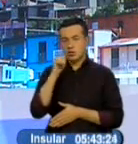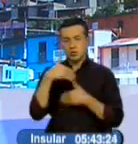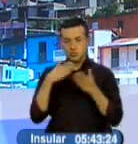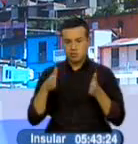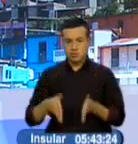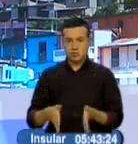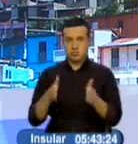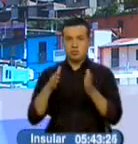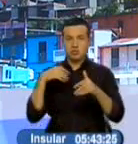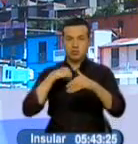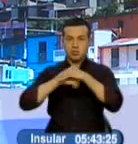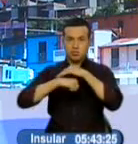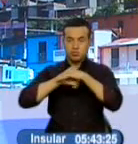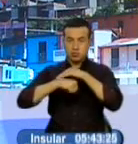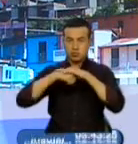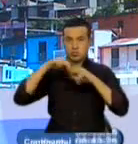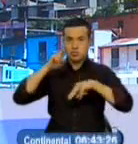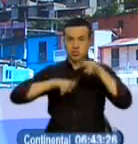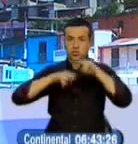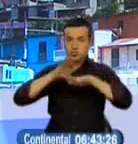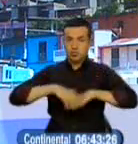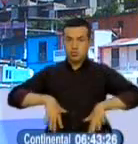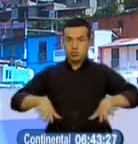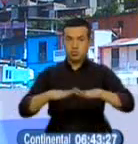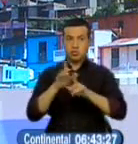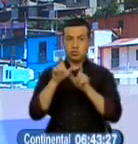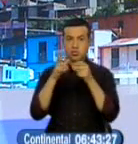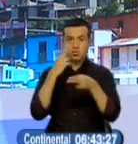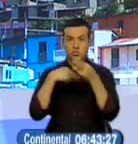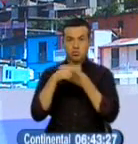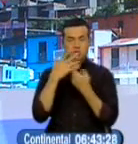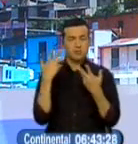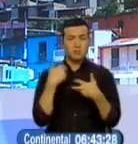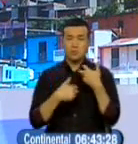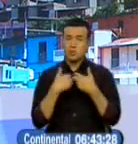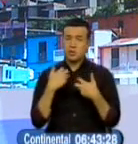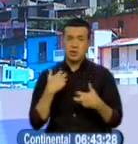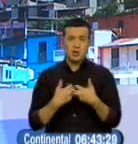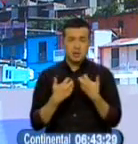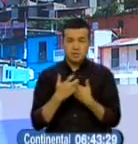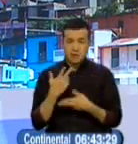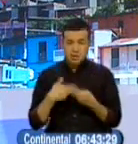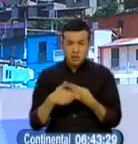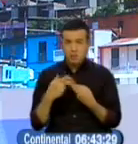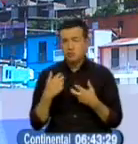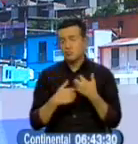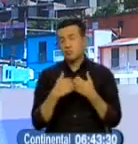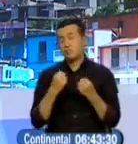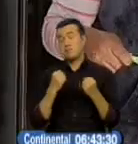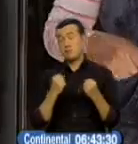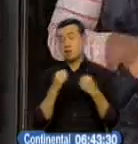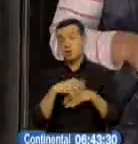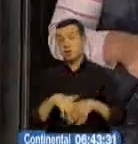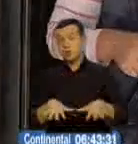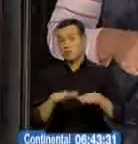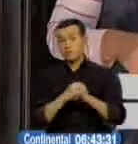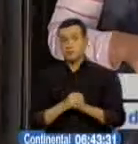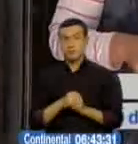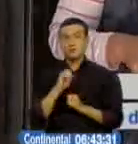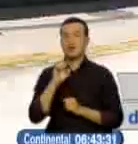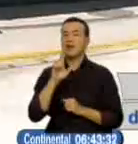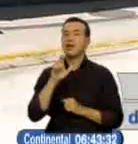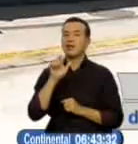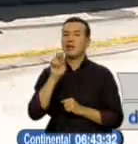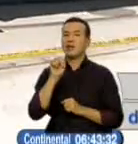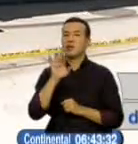construye la estación del metro Morán Valverde. Sin embargo, comerciantes reclaman la afectación que han tenido en sus negocios. Elena